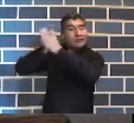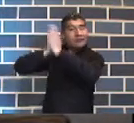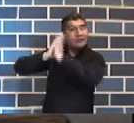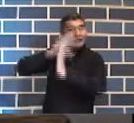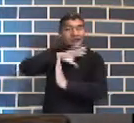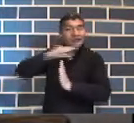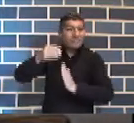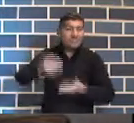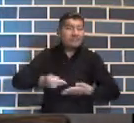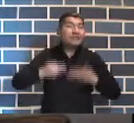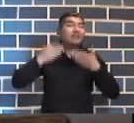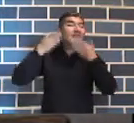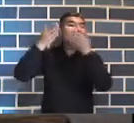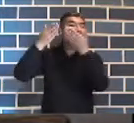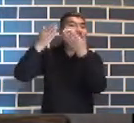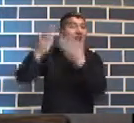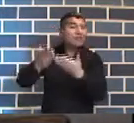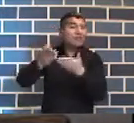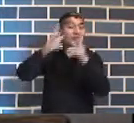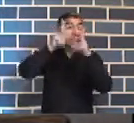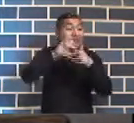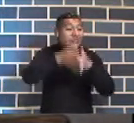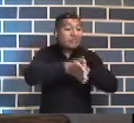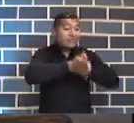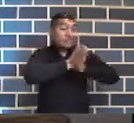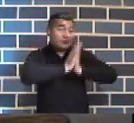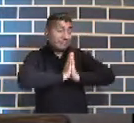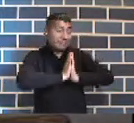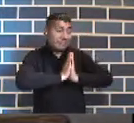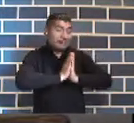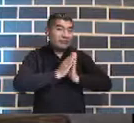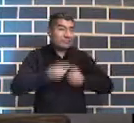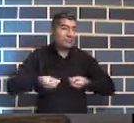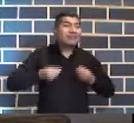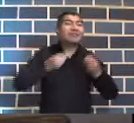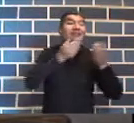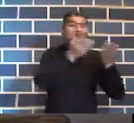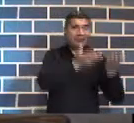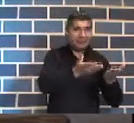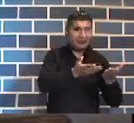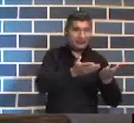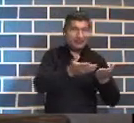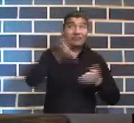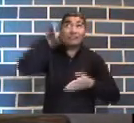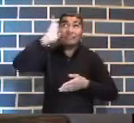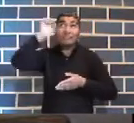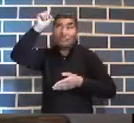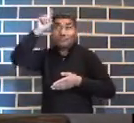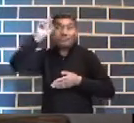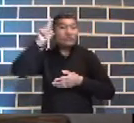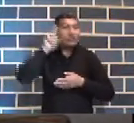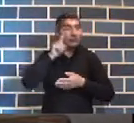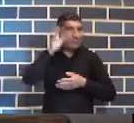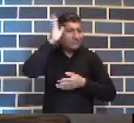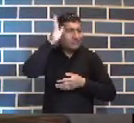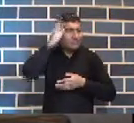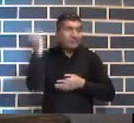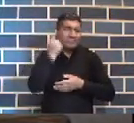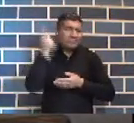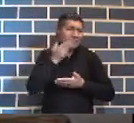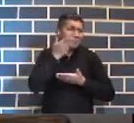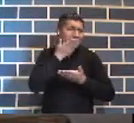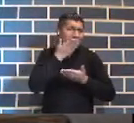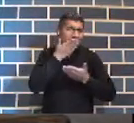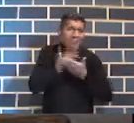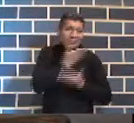les dará porque al que pide se le dará dios es un padre que siempre da cosas buenas a su